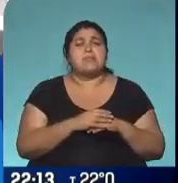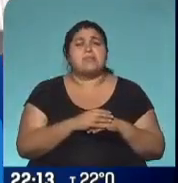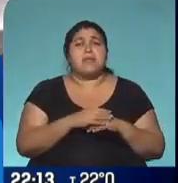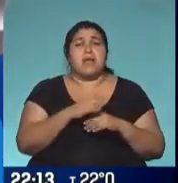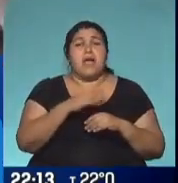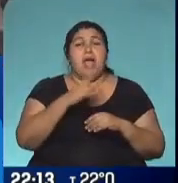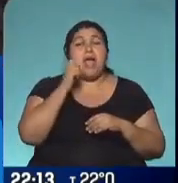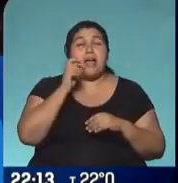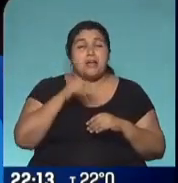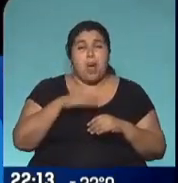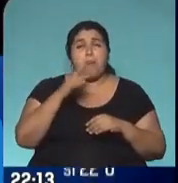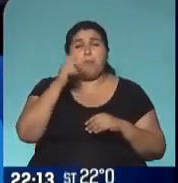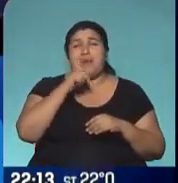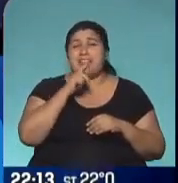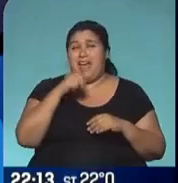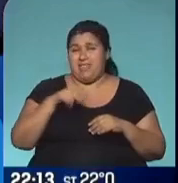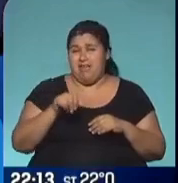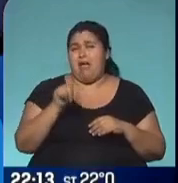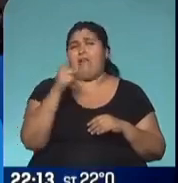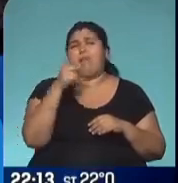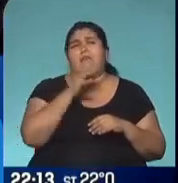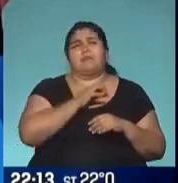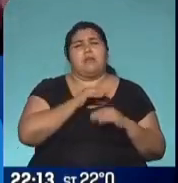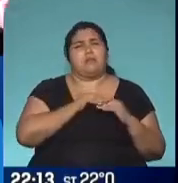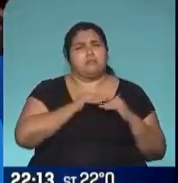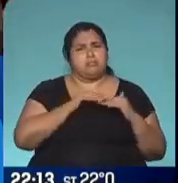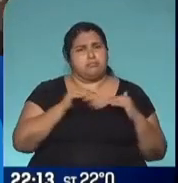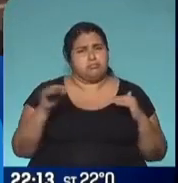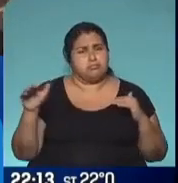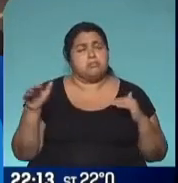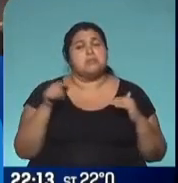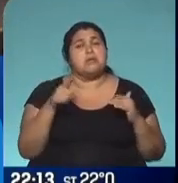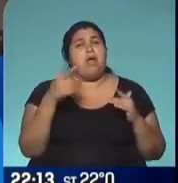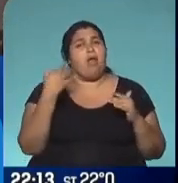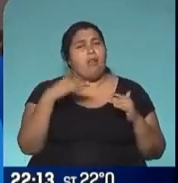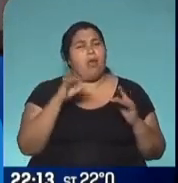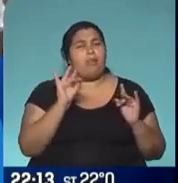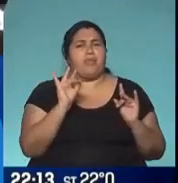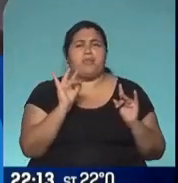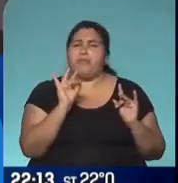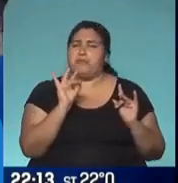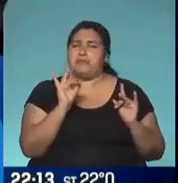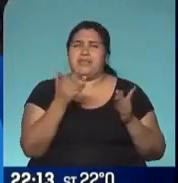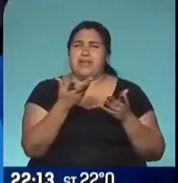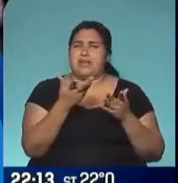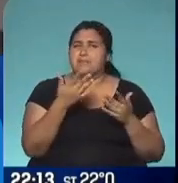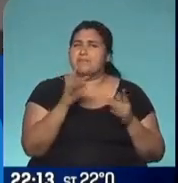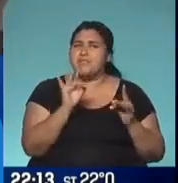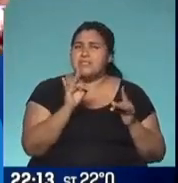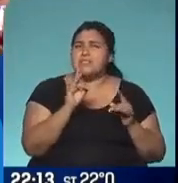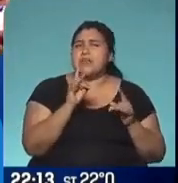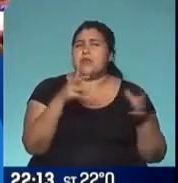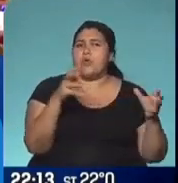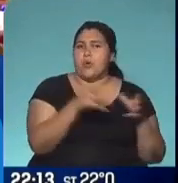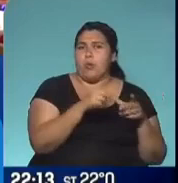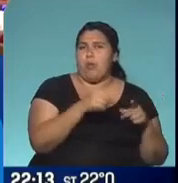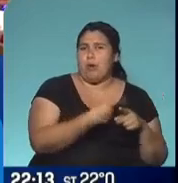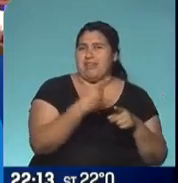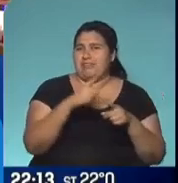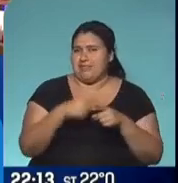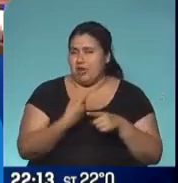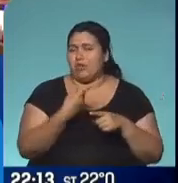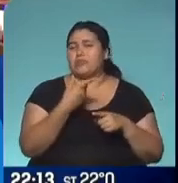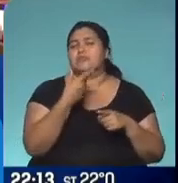Bretaña, evidentemente también los 3 años de estancamiento le costaron muy caro a los laboristas y a los